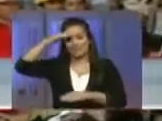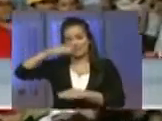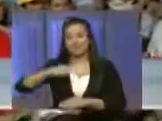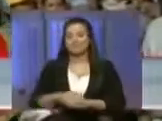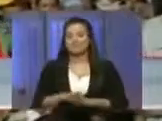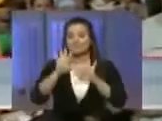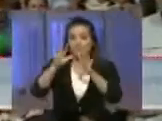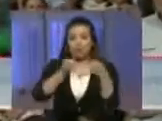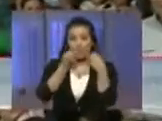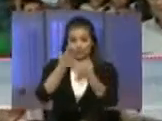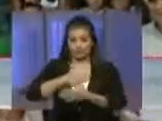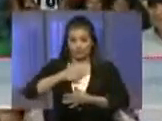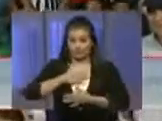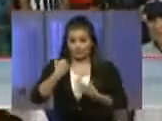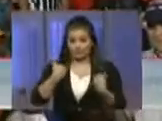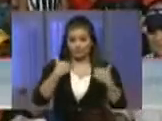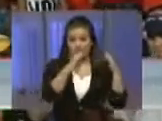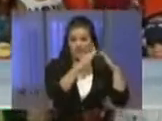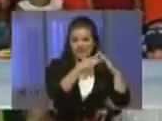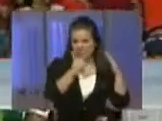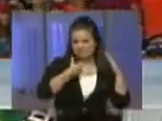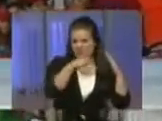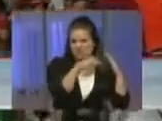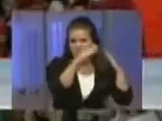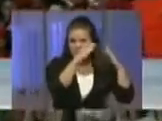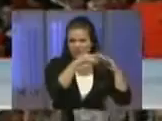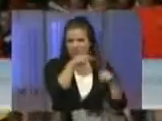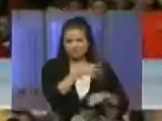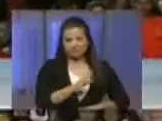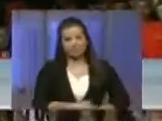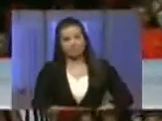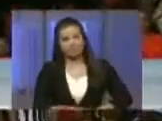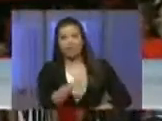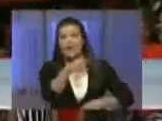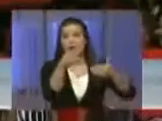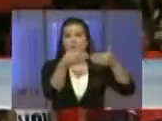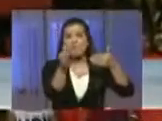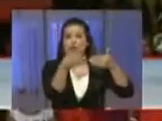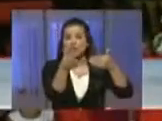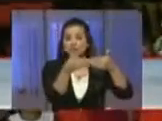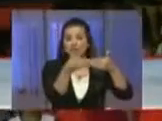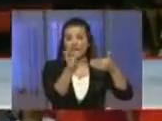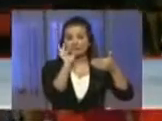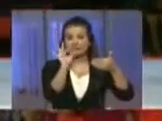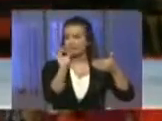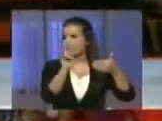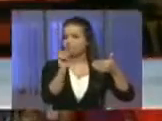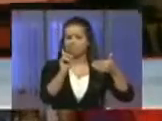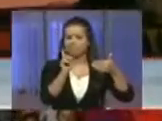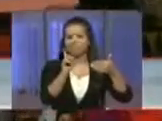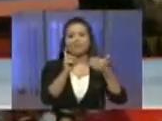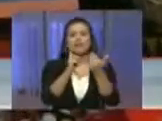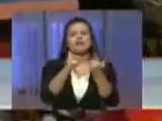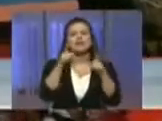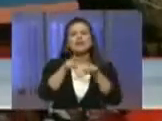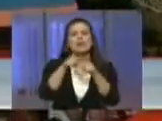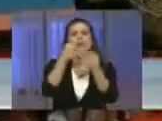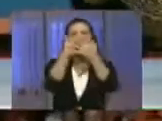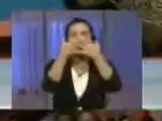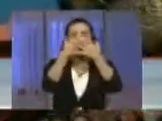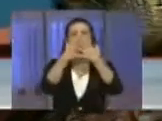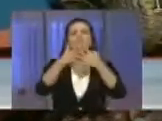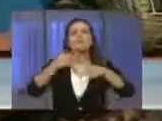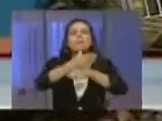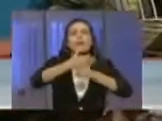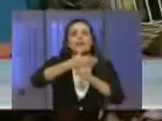experiencia de mi casa cómo estaba mi casa eh la puerta era Era una reja con tabla mi ventana era